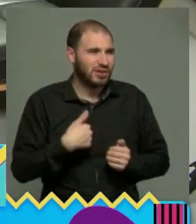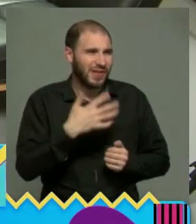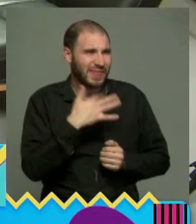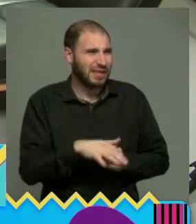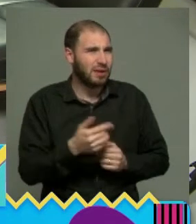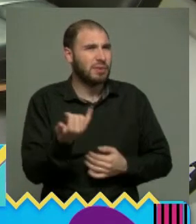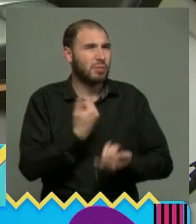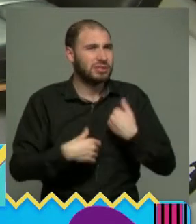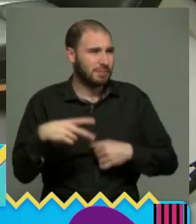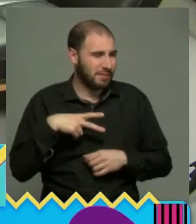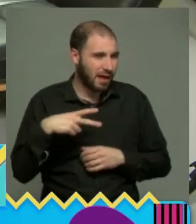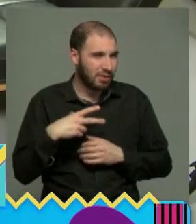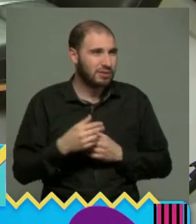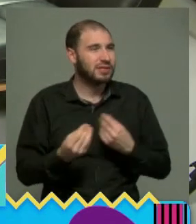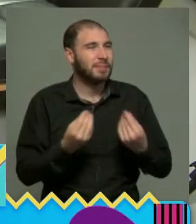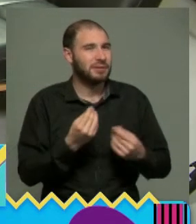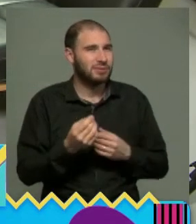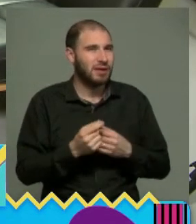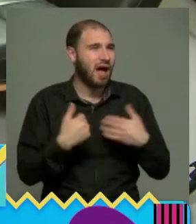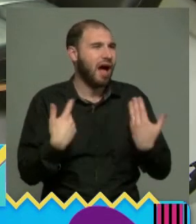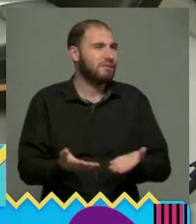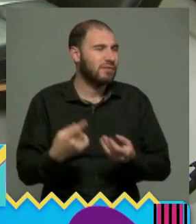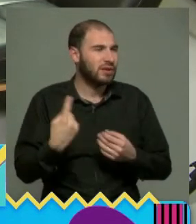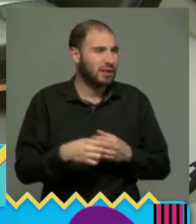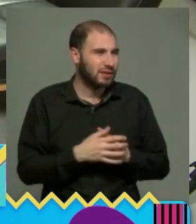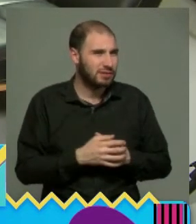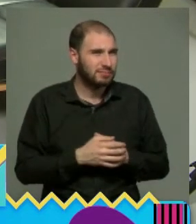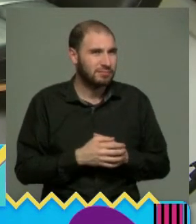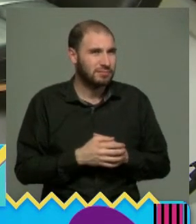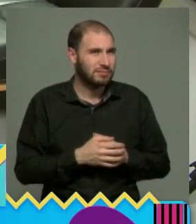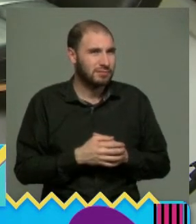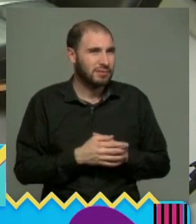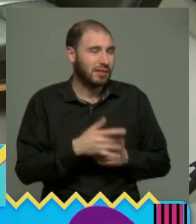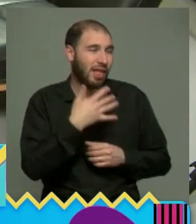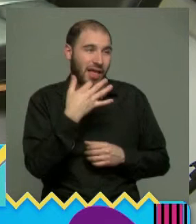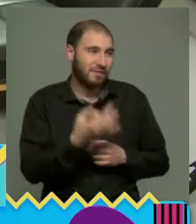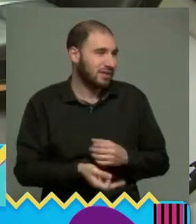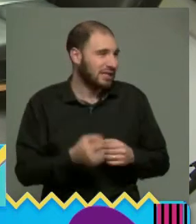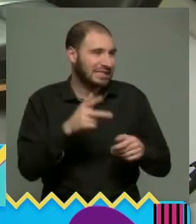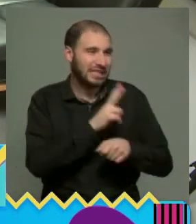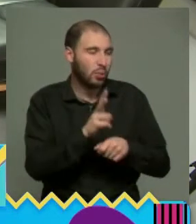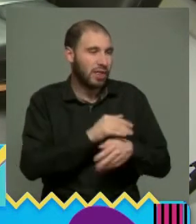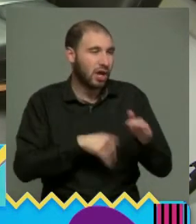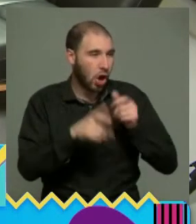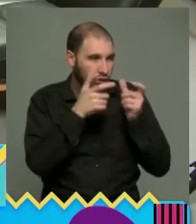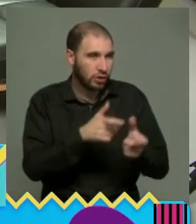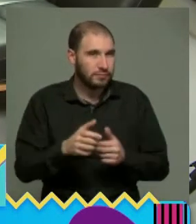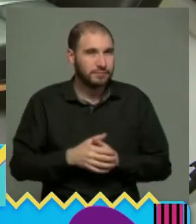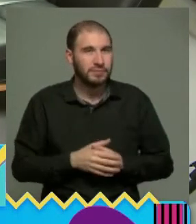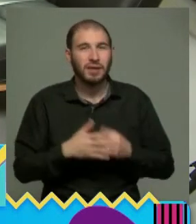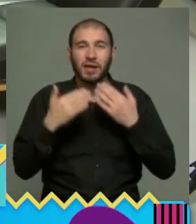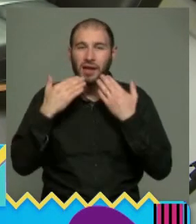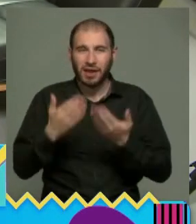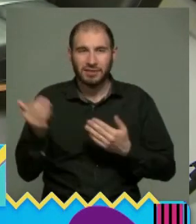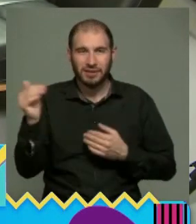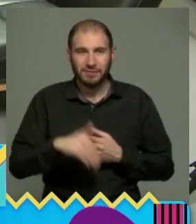ahora me va a explicar fuera de cámara, Sí, por en qué es lo que podía llegar a beneficiar realmente a la seguridad vial y al control. Bueno, Ahora me lo va a Carlos, explicar. muchísimas